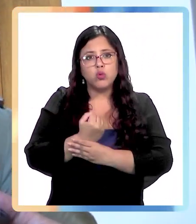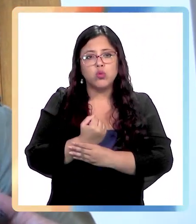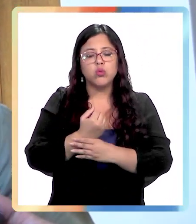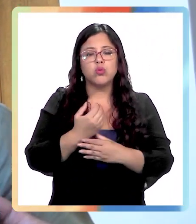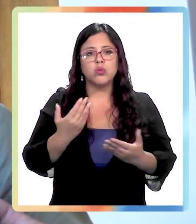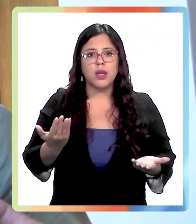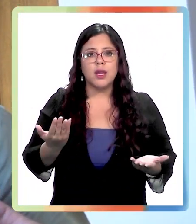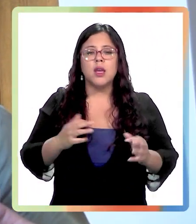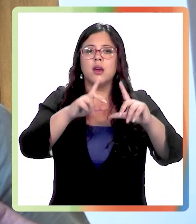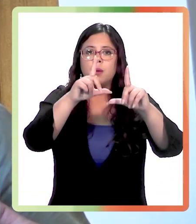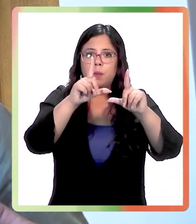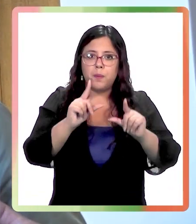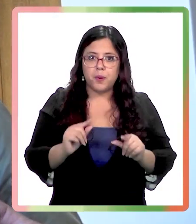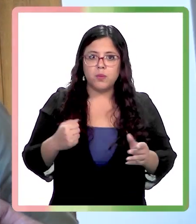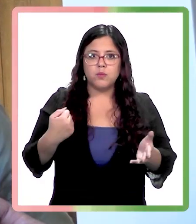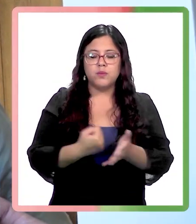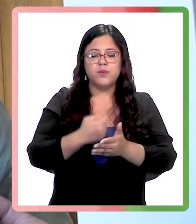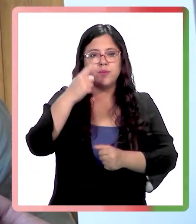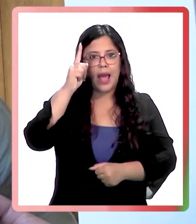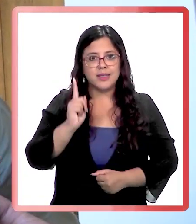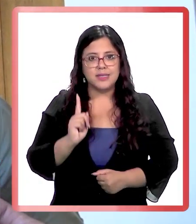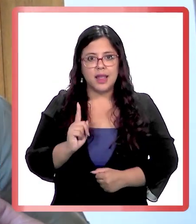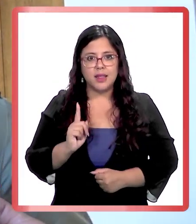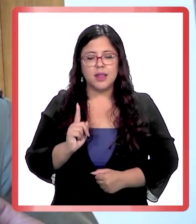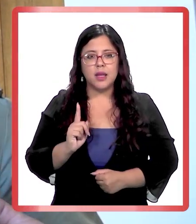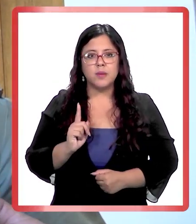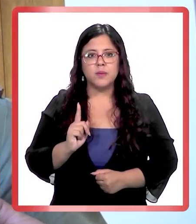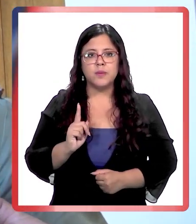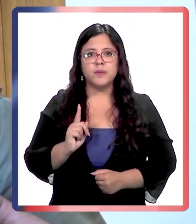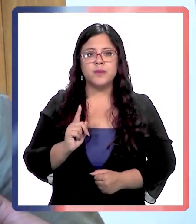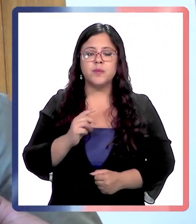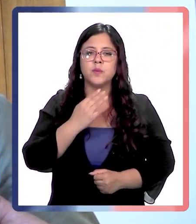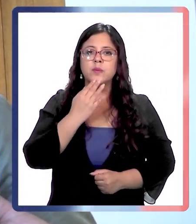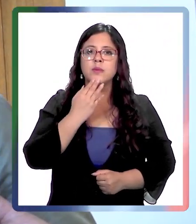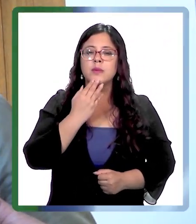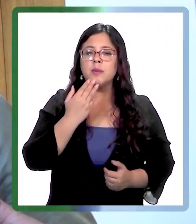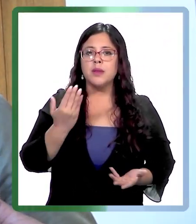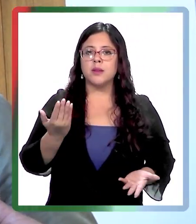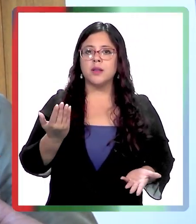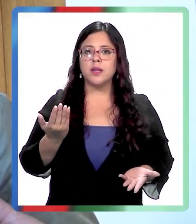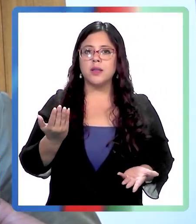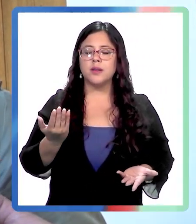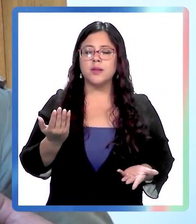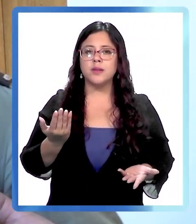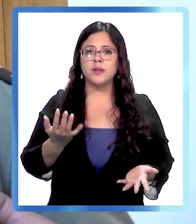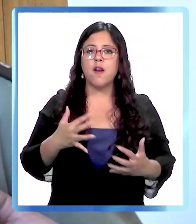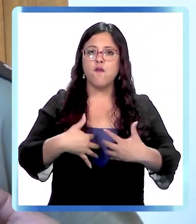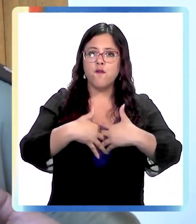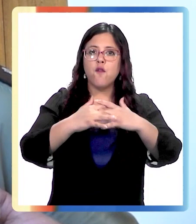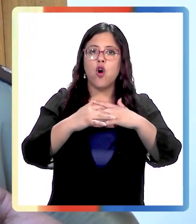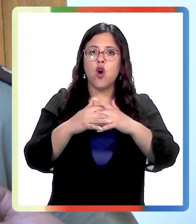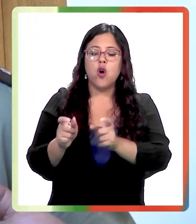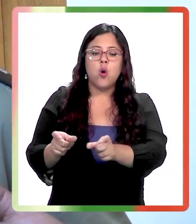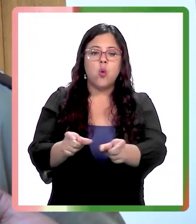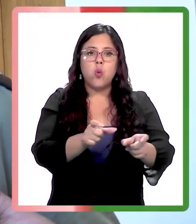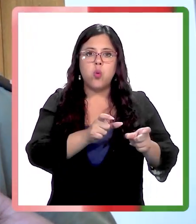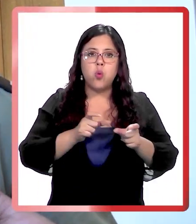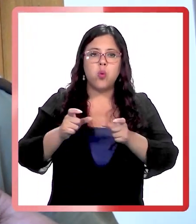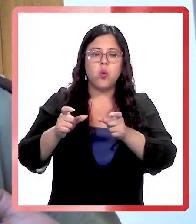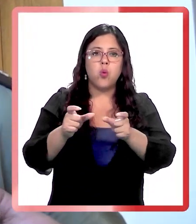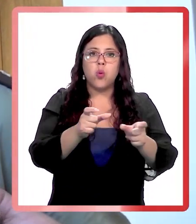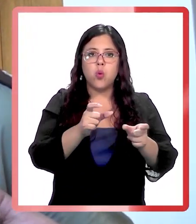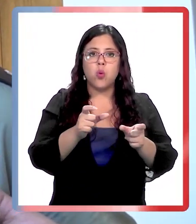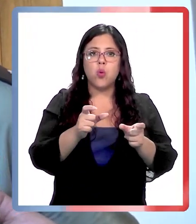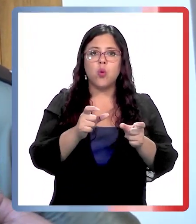mejor dicho, a disminuir la posibilidad de algún tipo de accidente de tránsito en primera instancia. Además, poder intensificar lo que son las rondas en